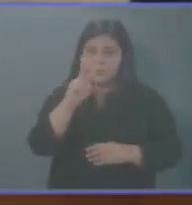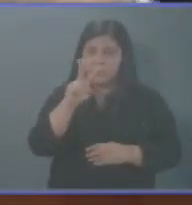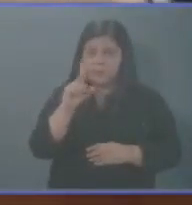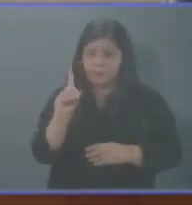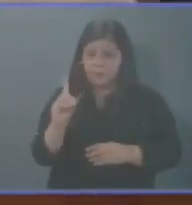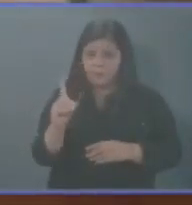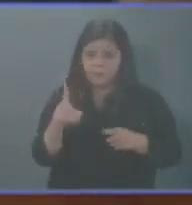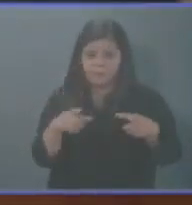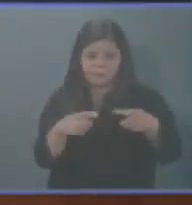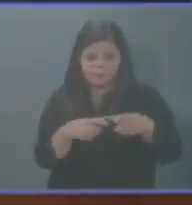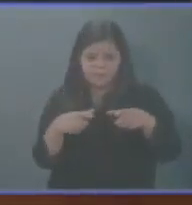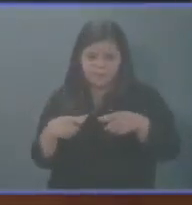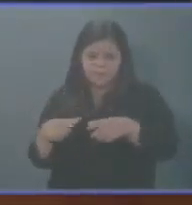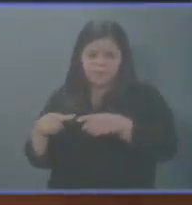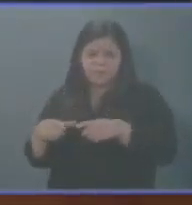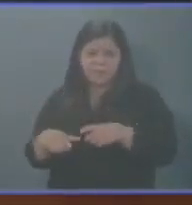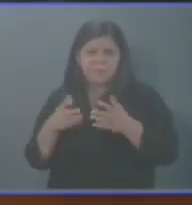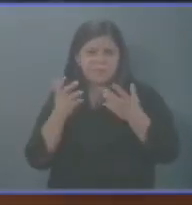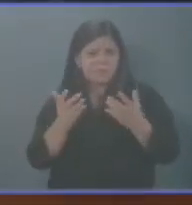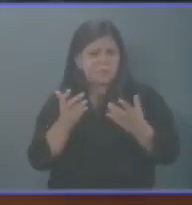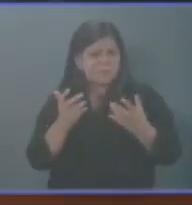con montonazo de archivos.